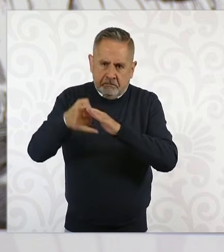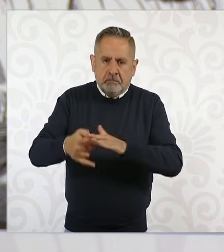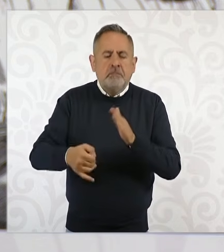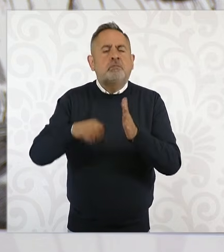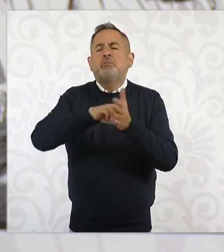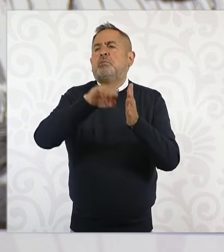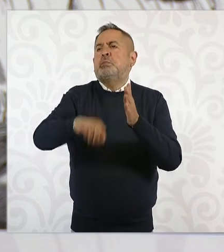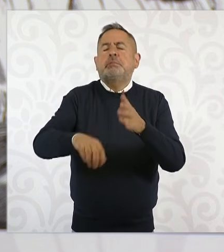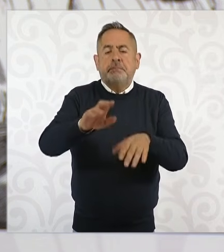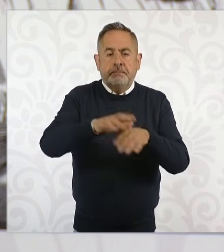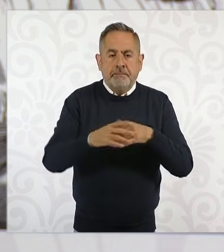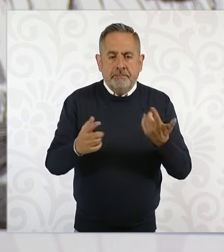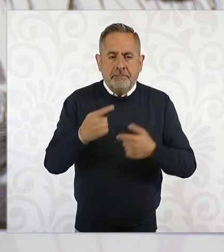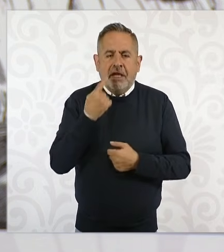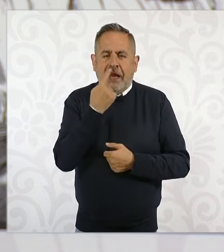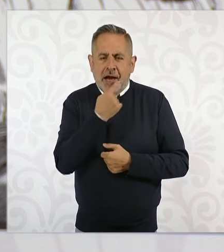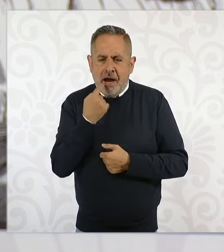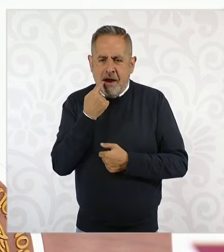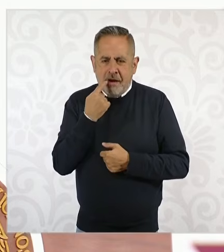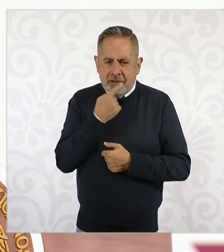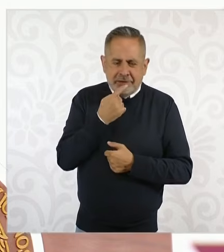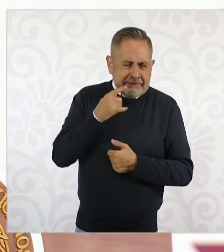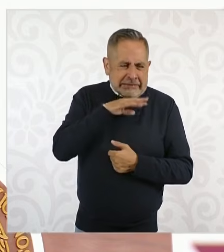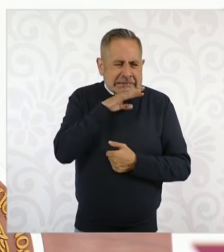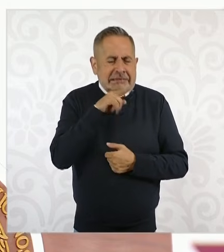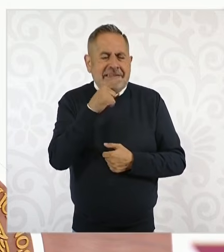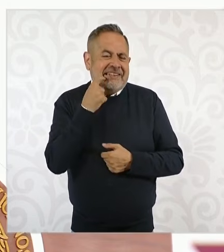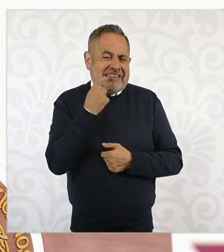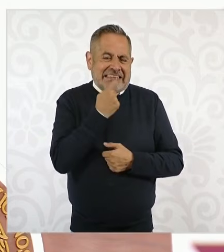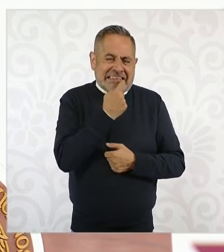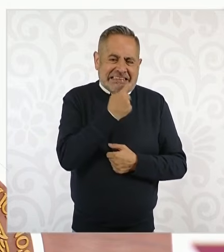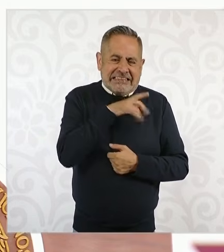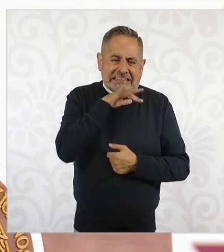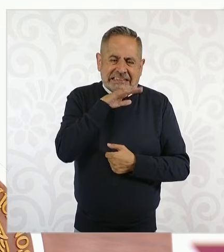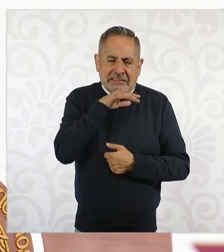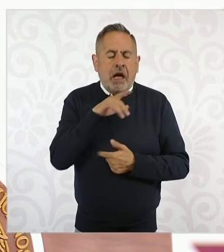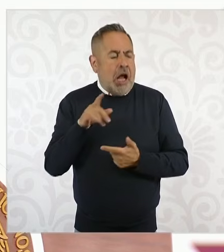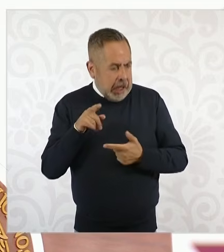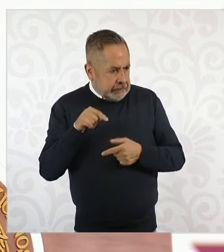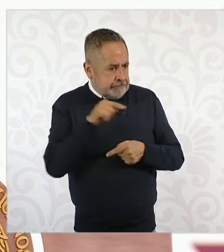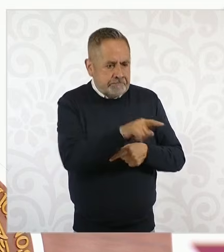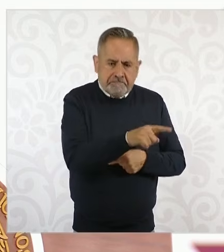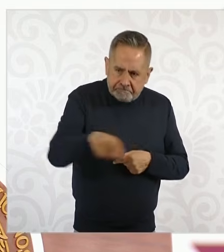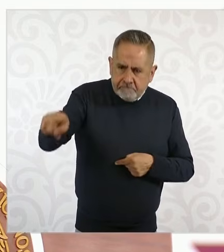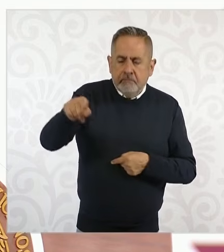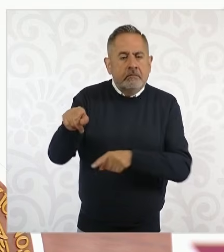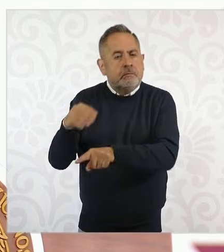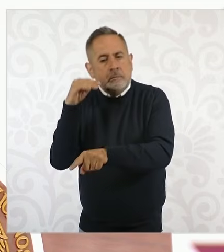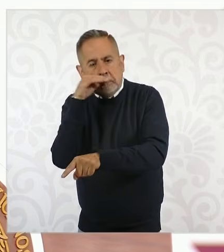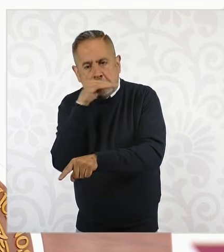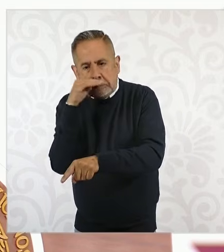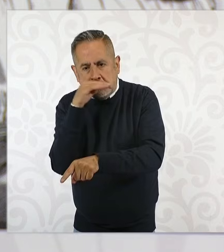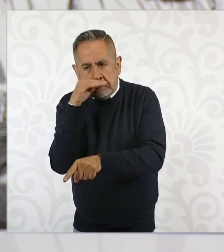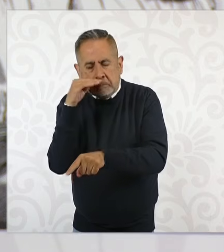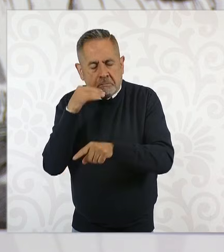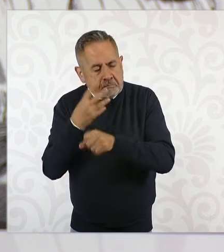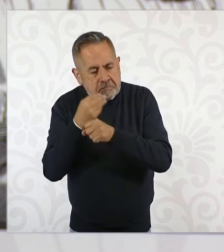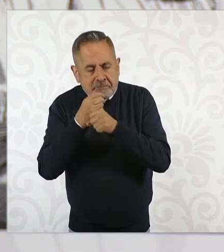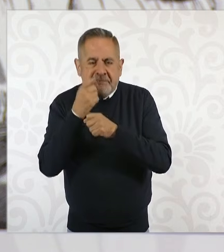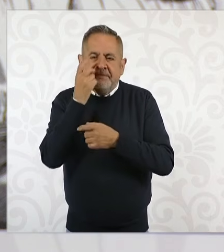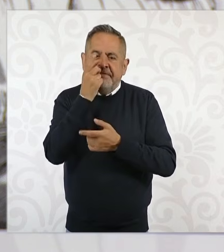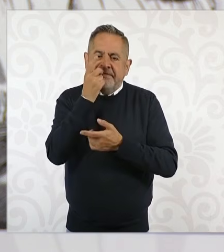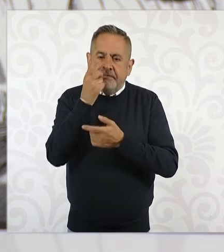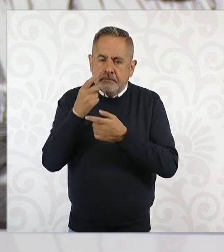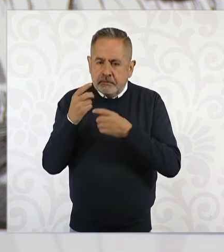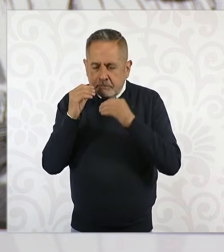el caso de la revisión bucal, si encontraron una caries, pues se les da la atención gratuita para que puedan llevar a sus hijos. En